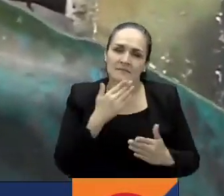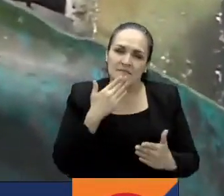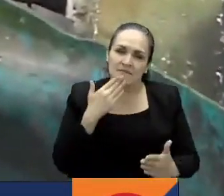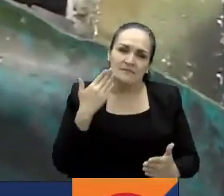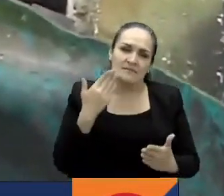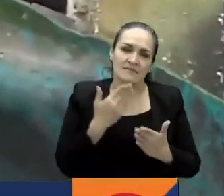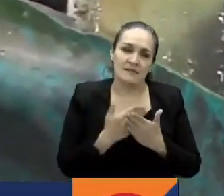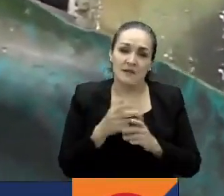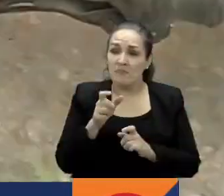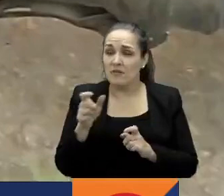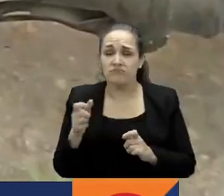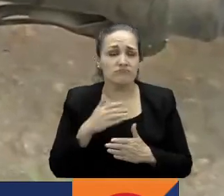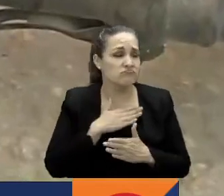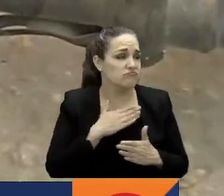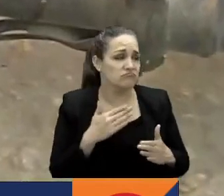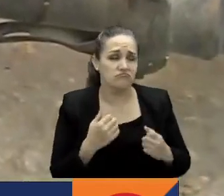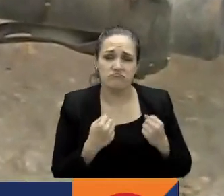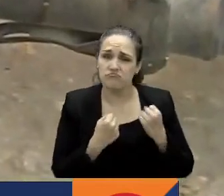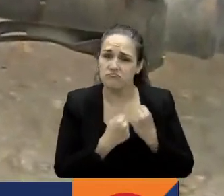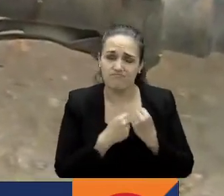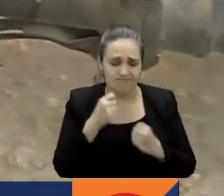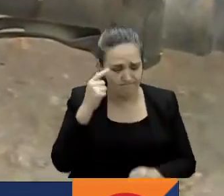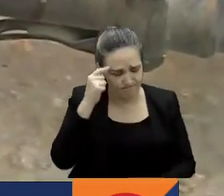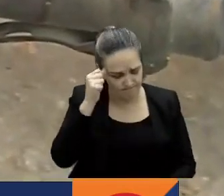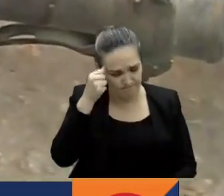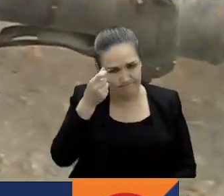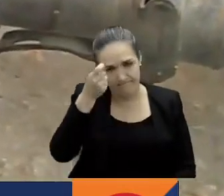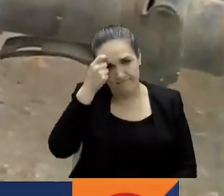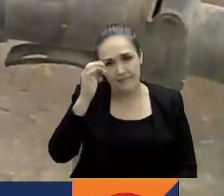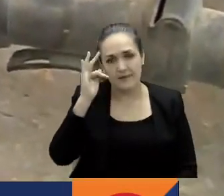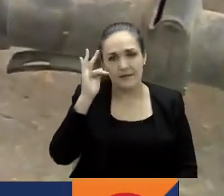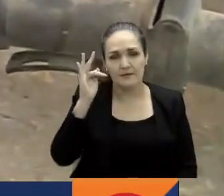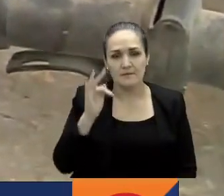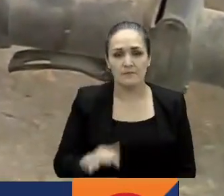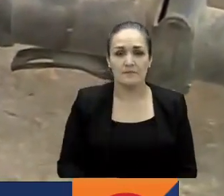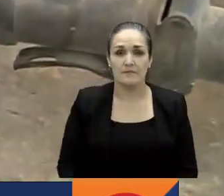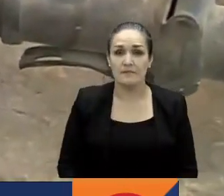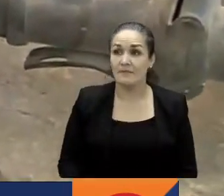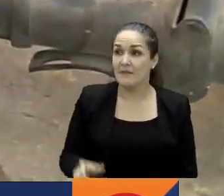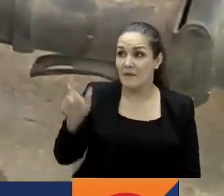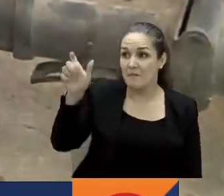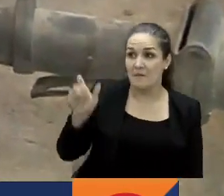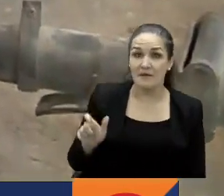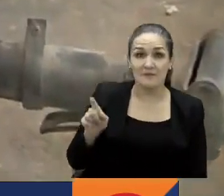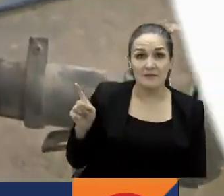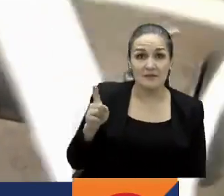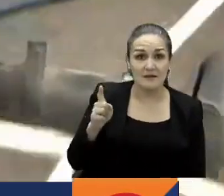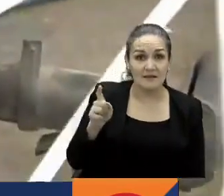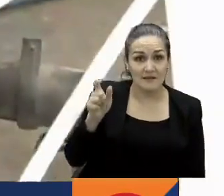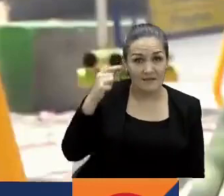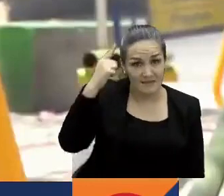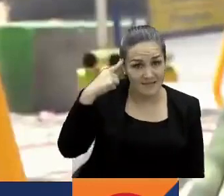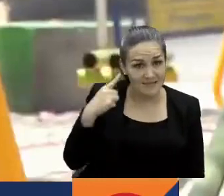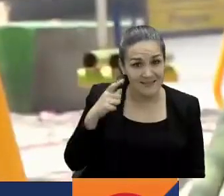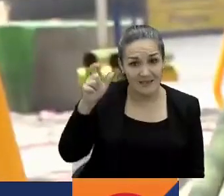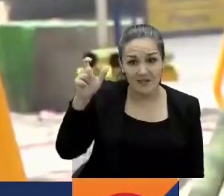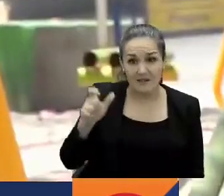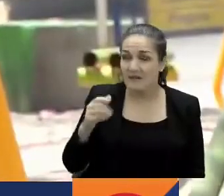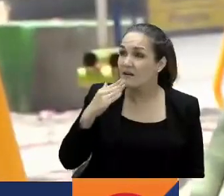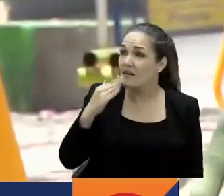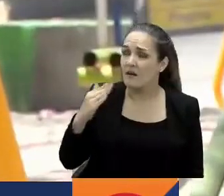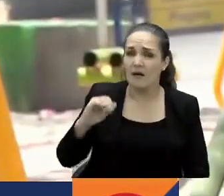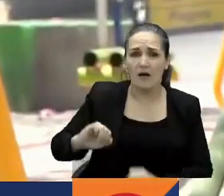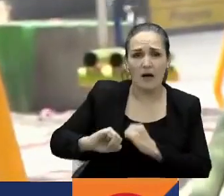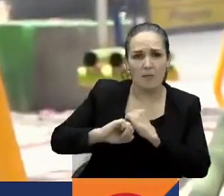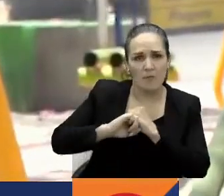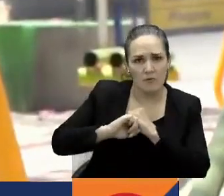sus empleados están empeñados en testificar y mantener. Me abrió las puertas de aquí de su casa, su familia, de